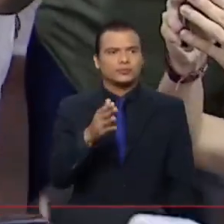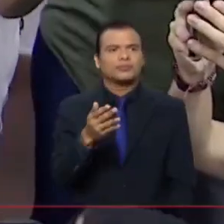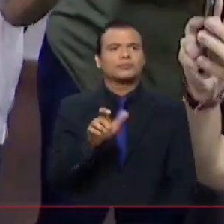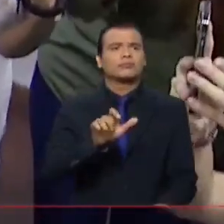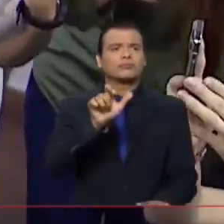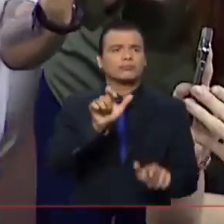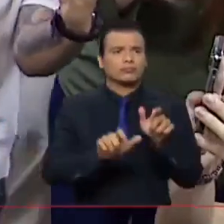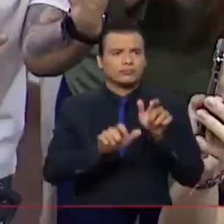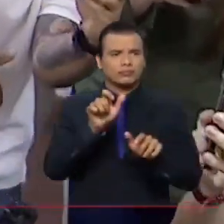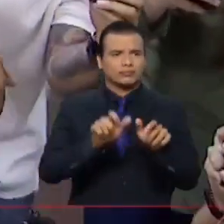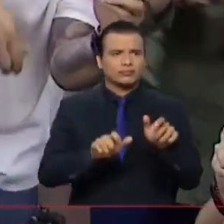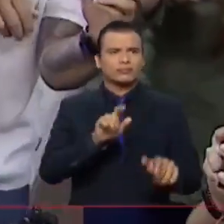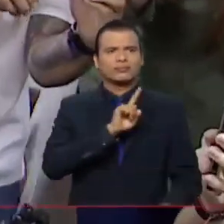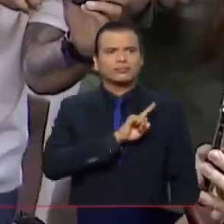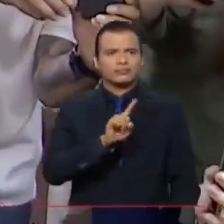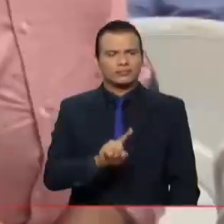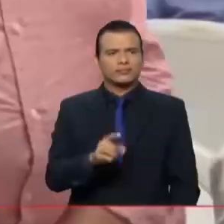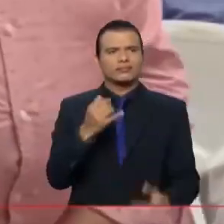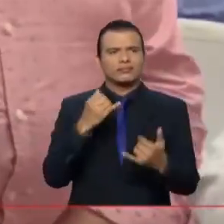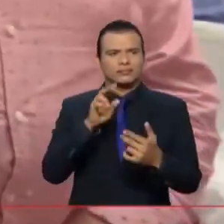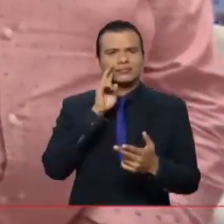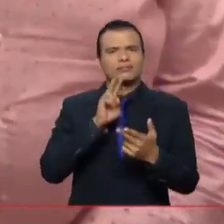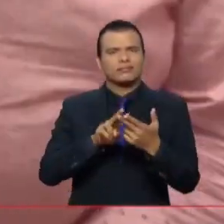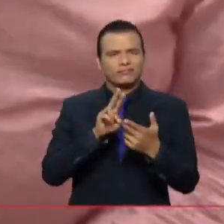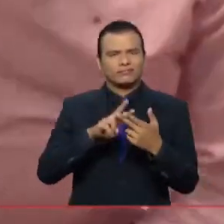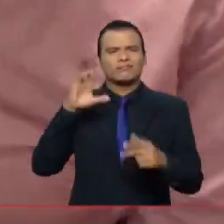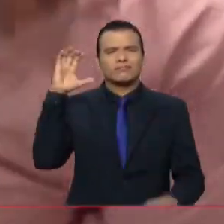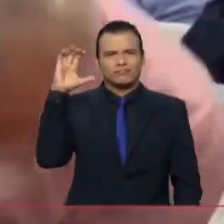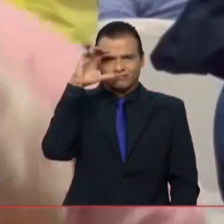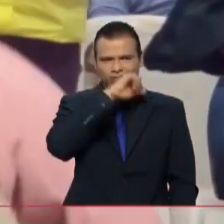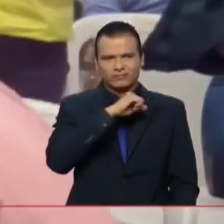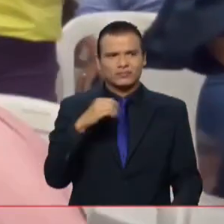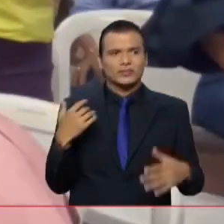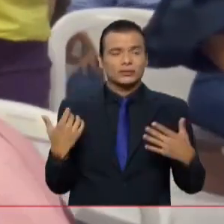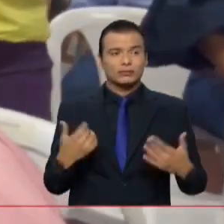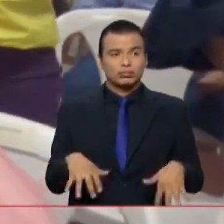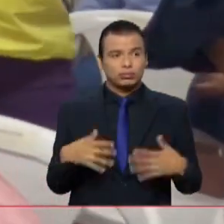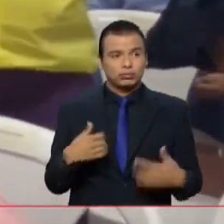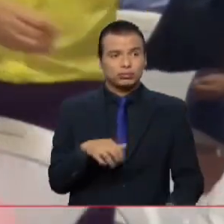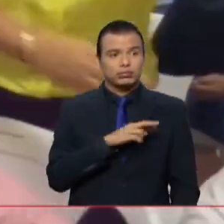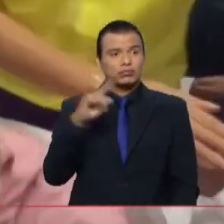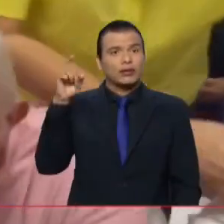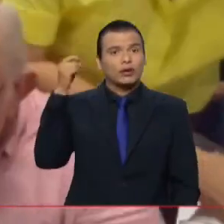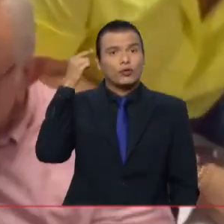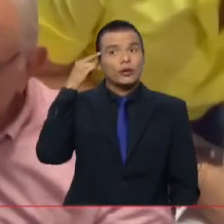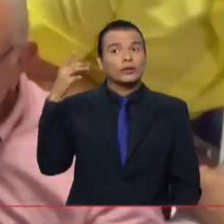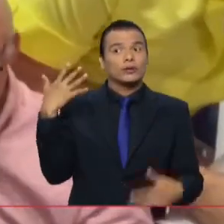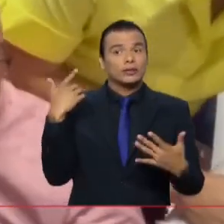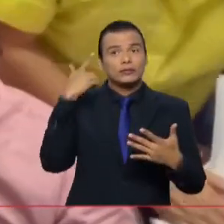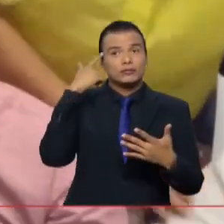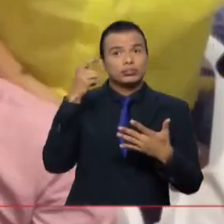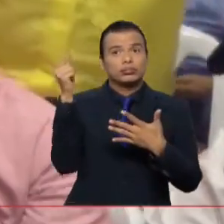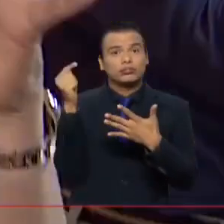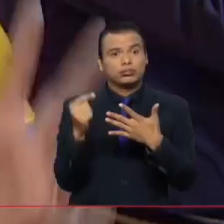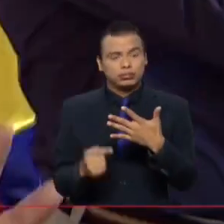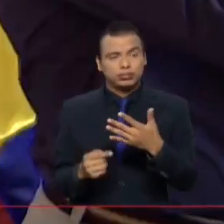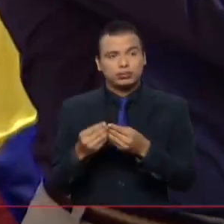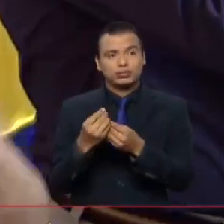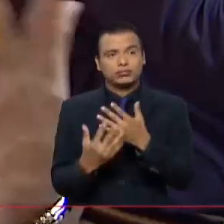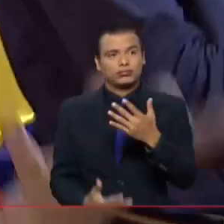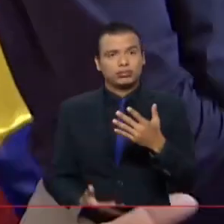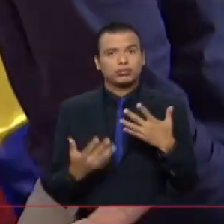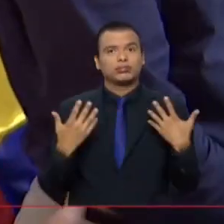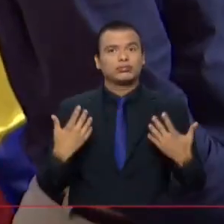su trayectoria destacaron la determinación que trae consigo para abordar los desafíos del departamento. La doctora Dilian Francisca viene